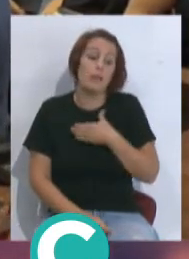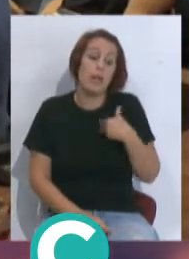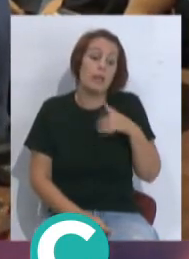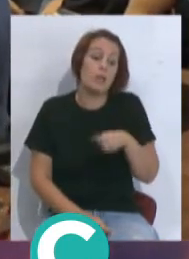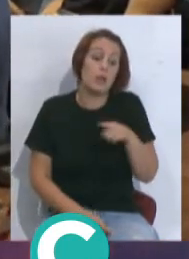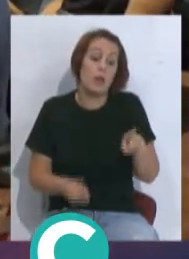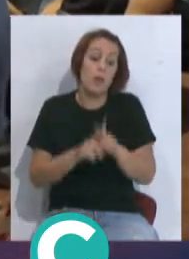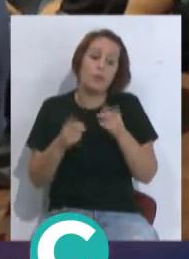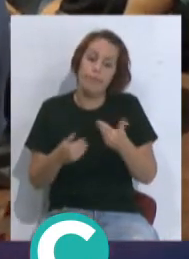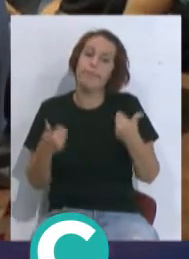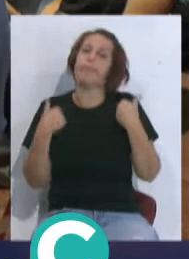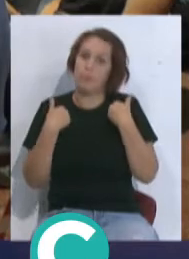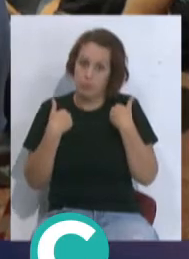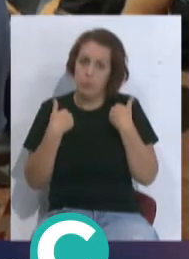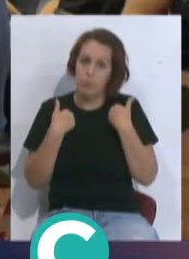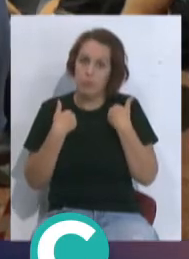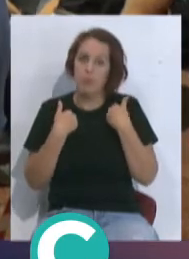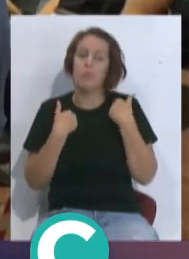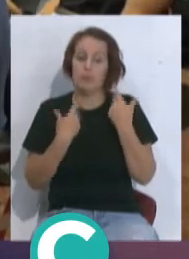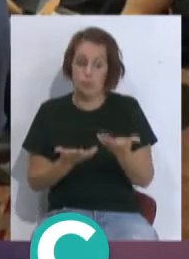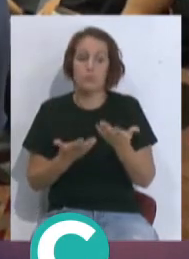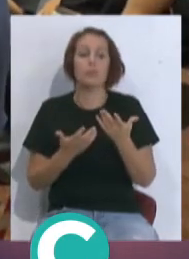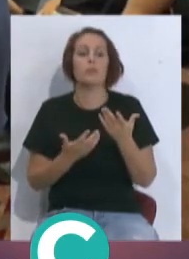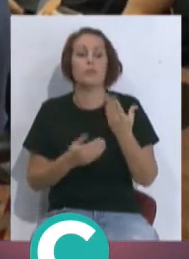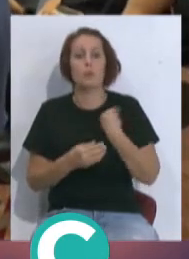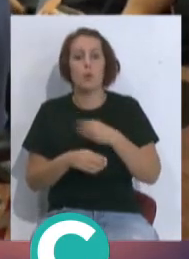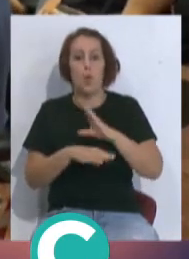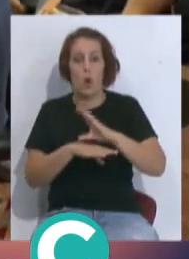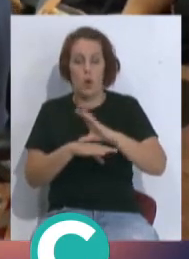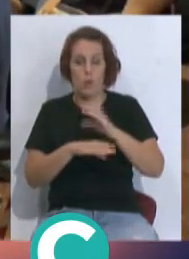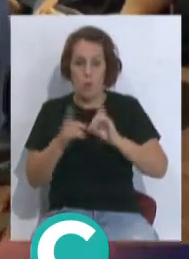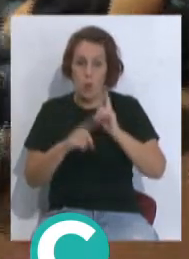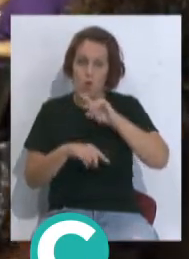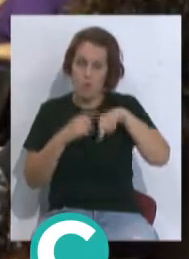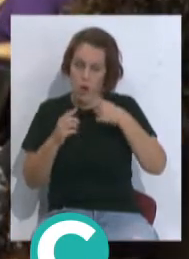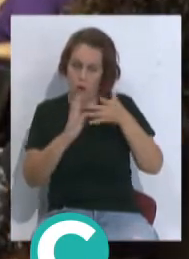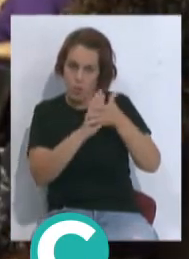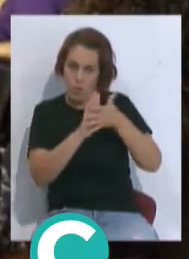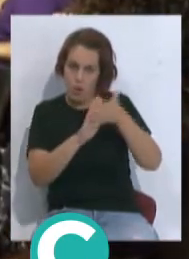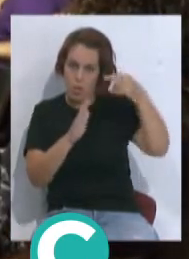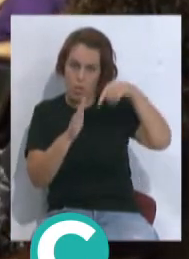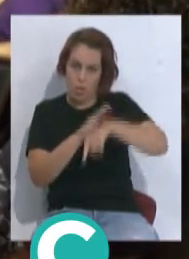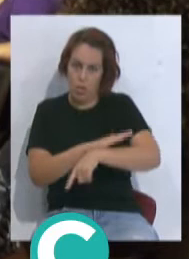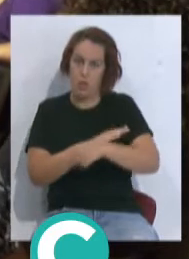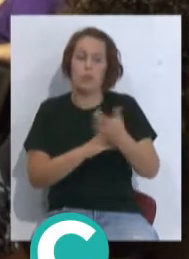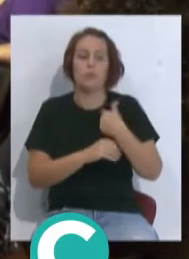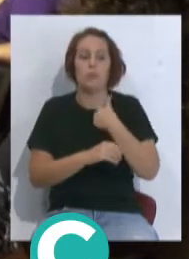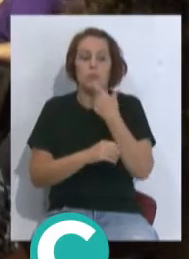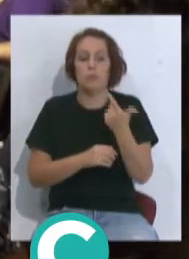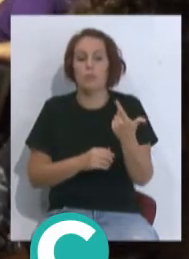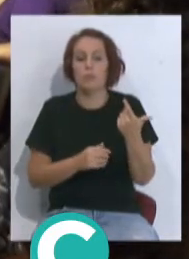esa responsabilidad. O sea, sí, bueno, eso que has comentado que dijo la concejala en el foro, después se matizó en ruedas de prensa posterior y vinieron a decir